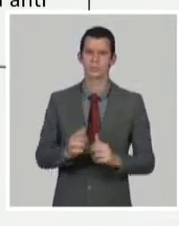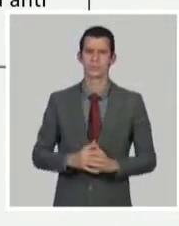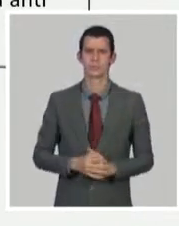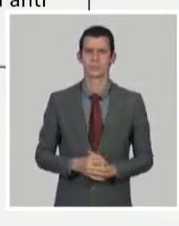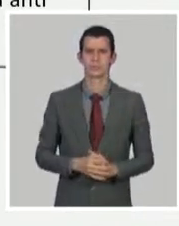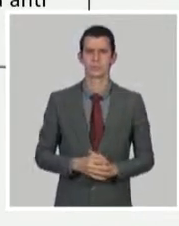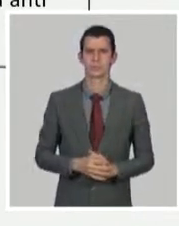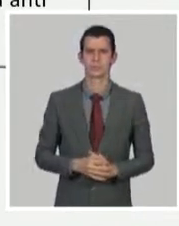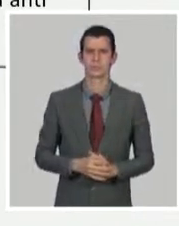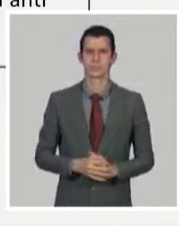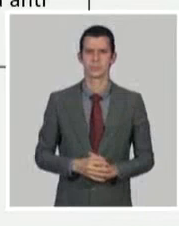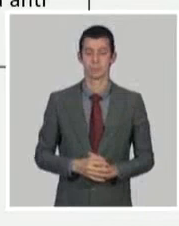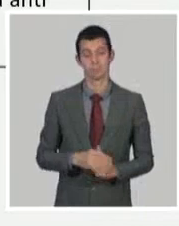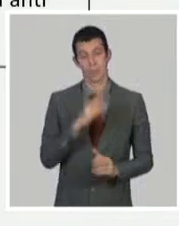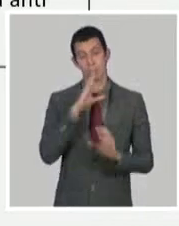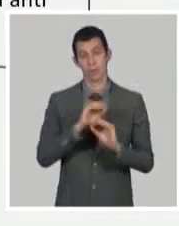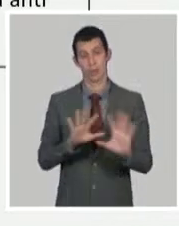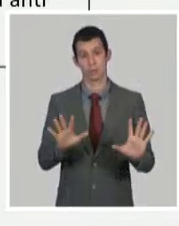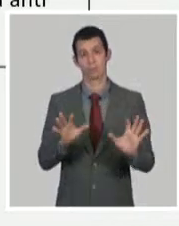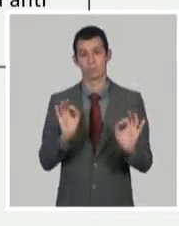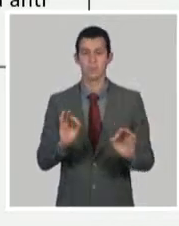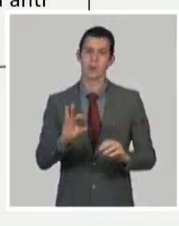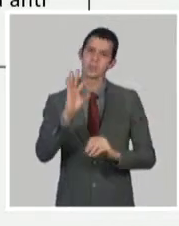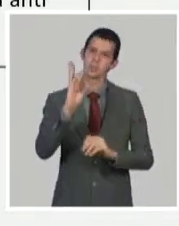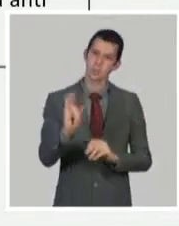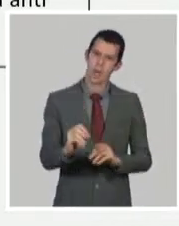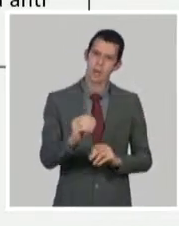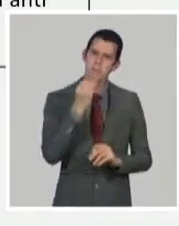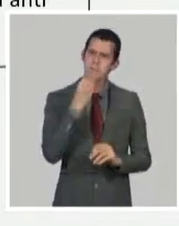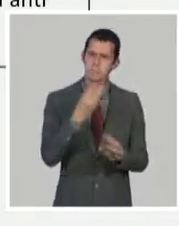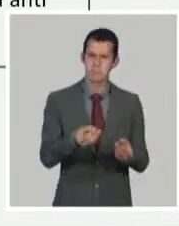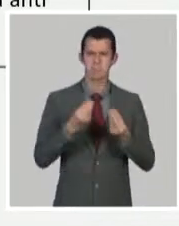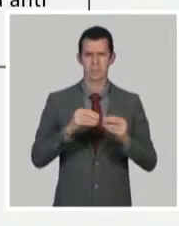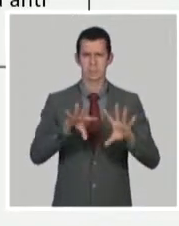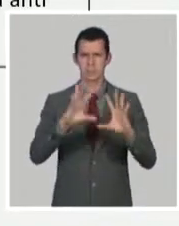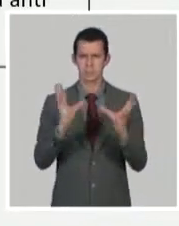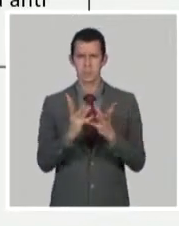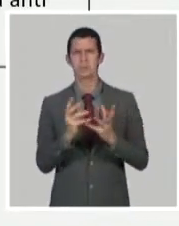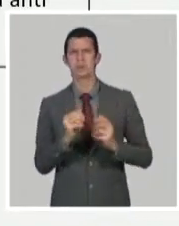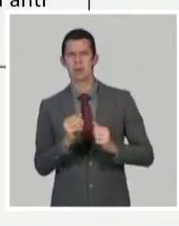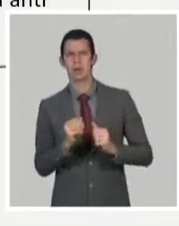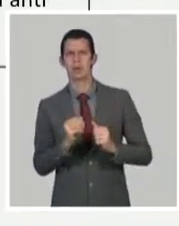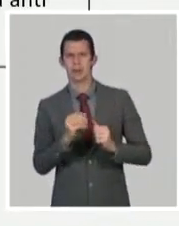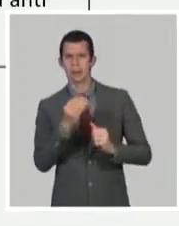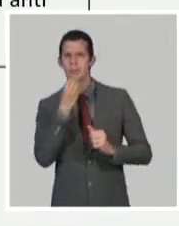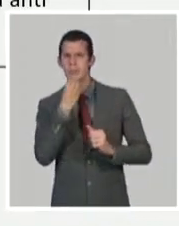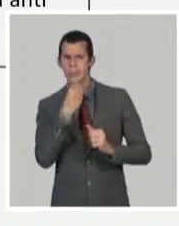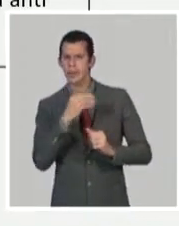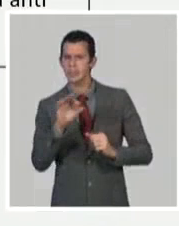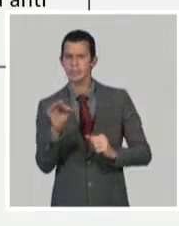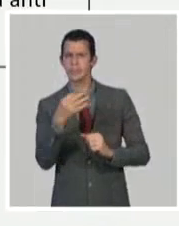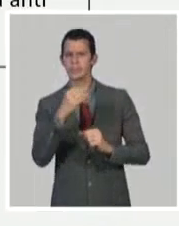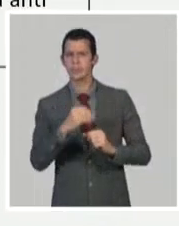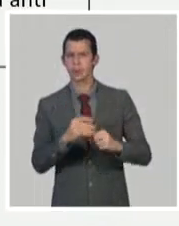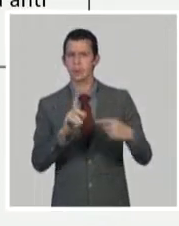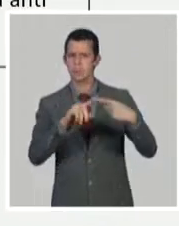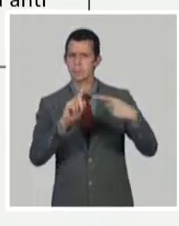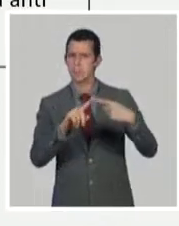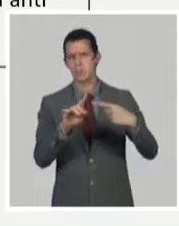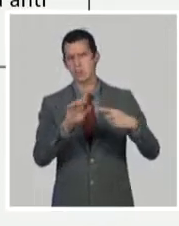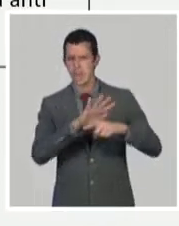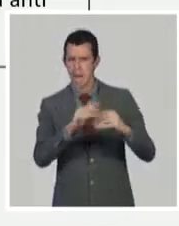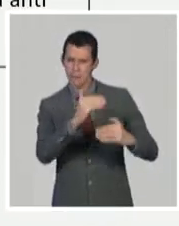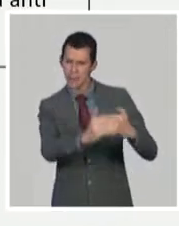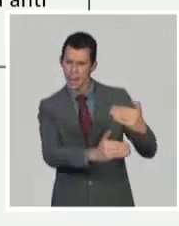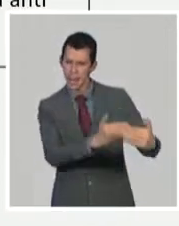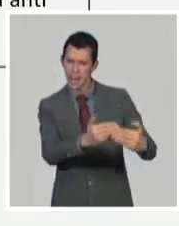nosotros plantearnos rápidamente abrir este brazo del estudio de Abdala y